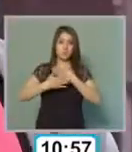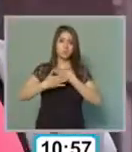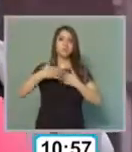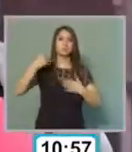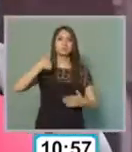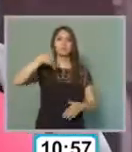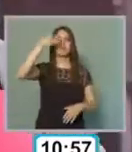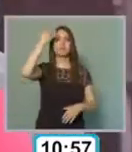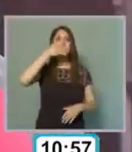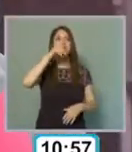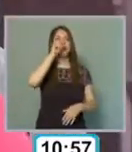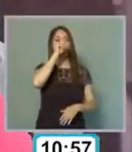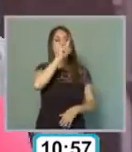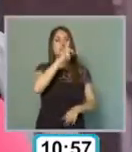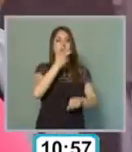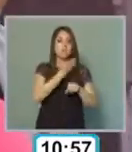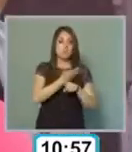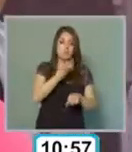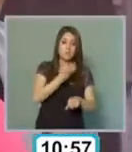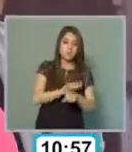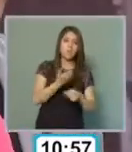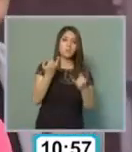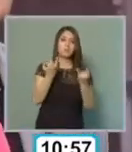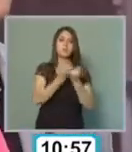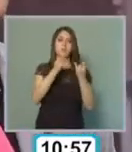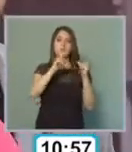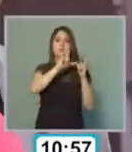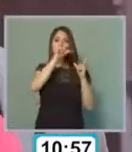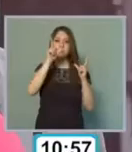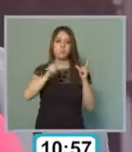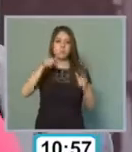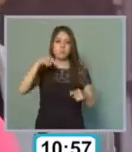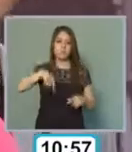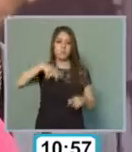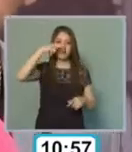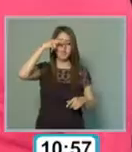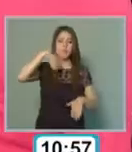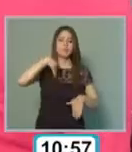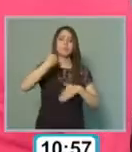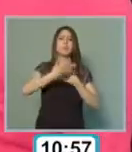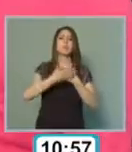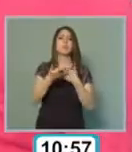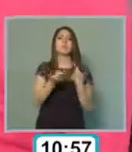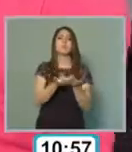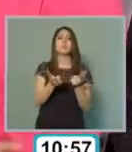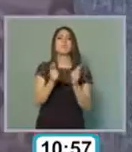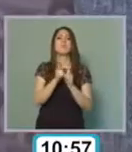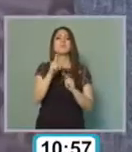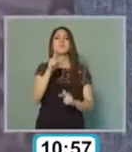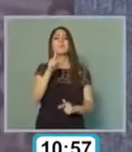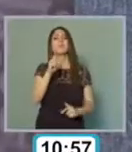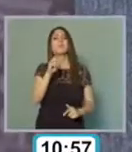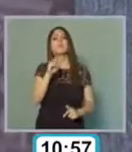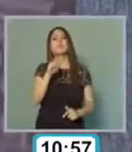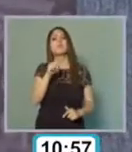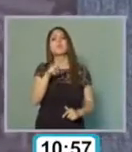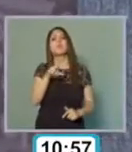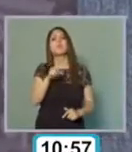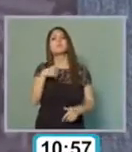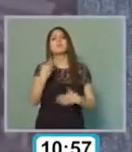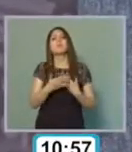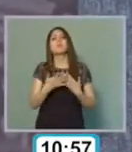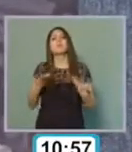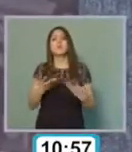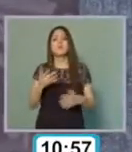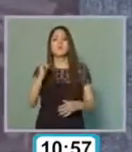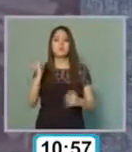les va muy bien, en la República Mexicana. ¿Qué sigue para los Titanes? Pues ahorita estamos haciendo una gira promo también en Guatemala,